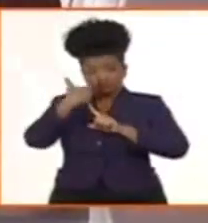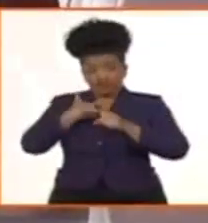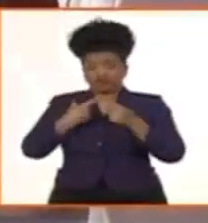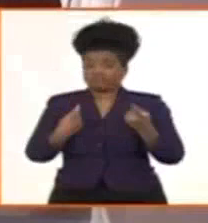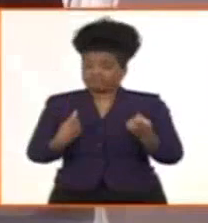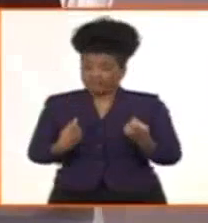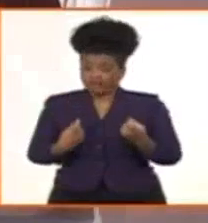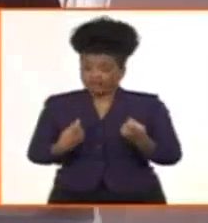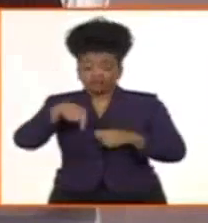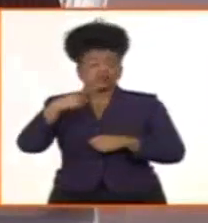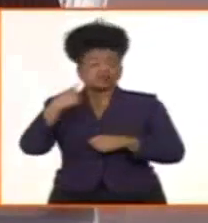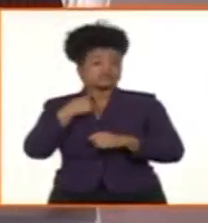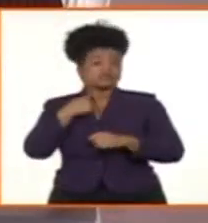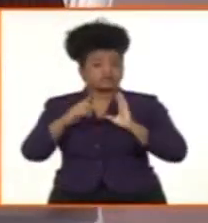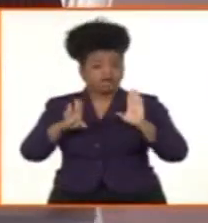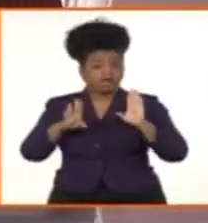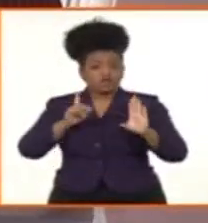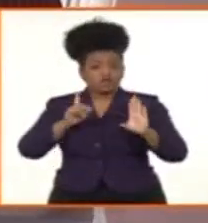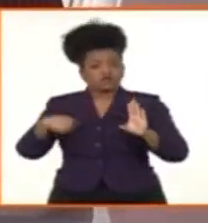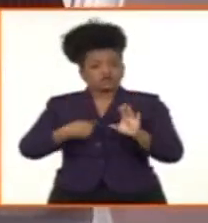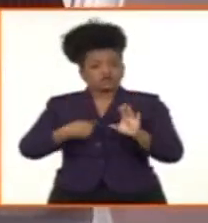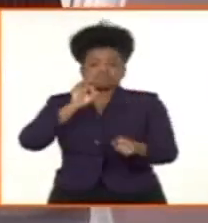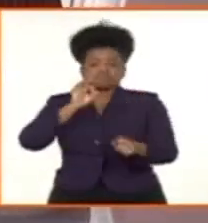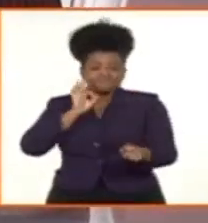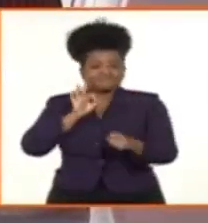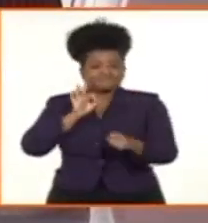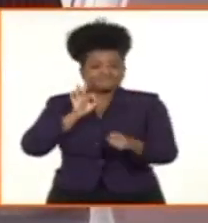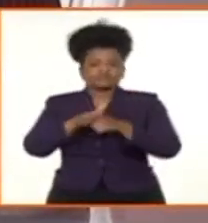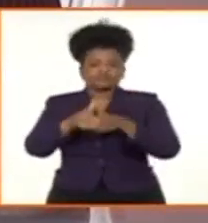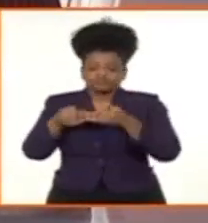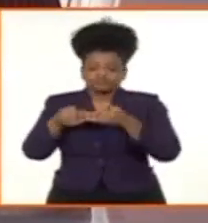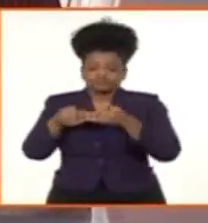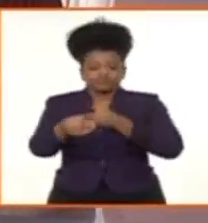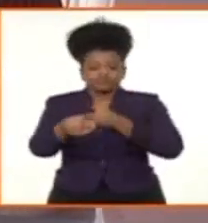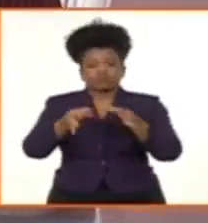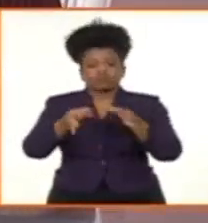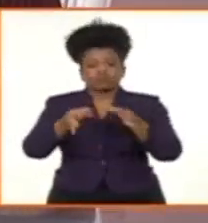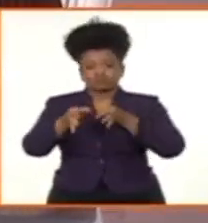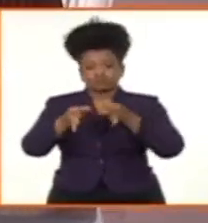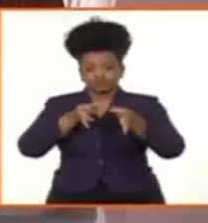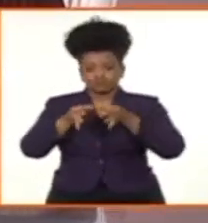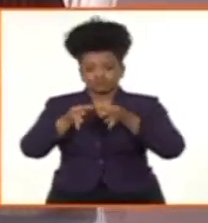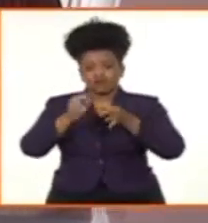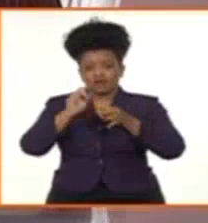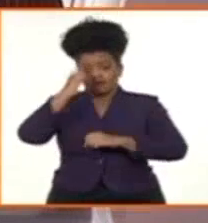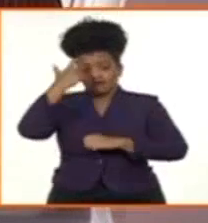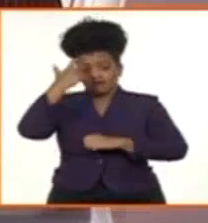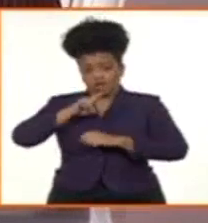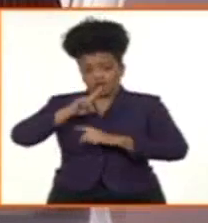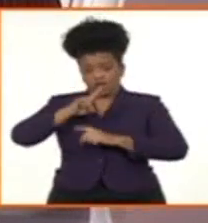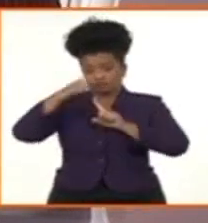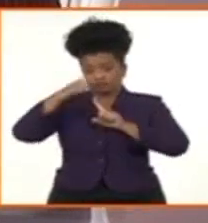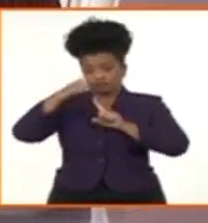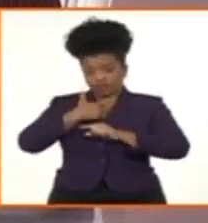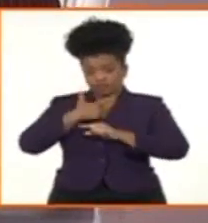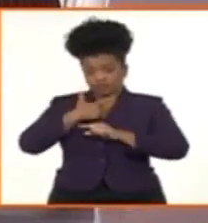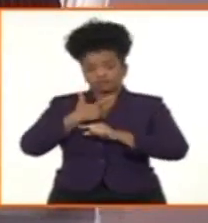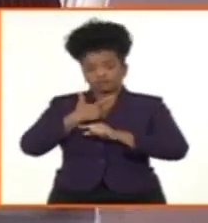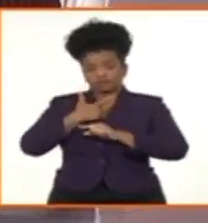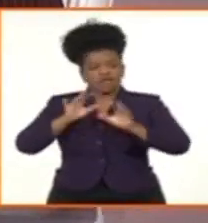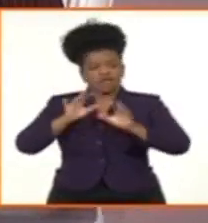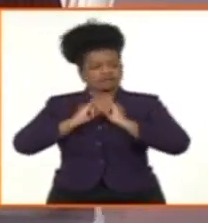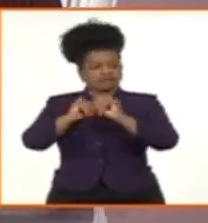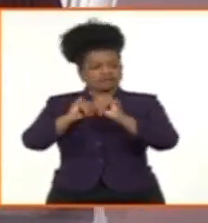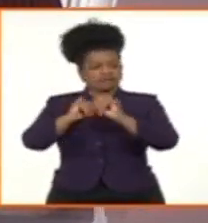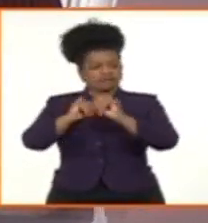año sí vamos a arrancar con el servicio inalámbrico para Autogar, algo que habíamos anunciado a finales del año